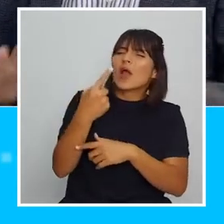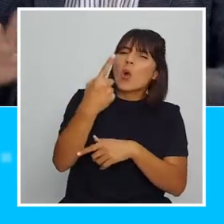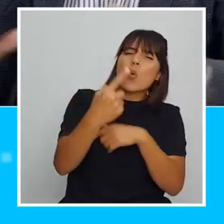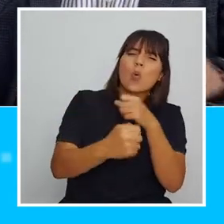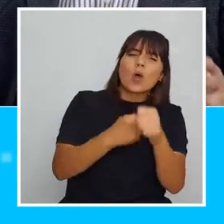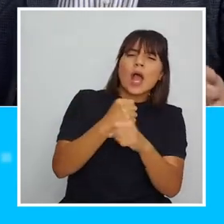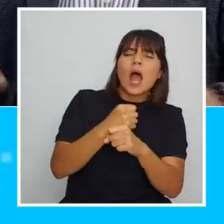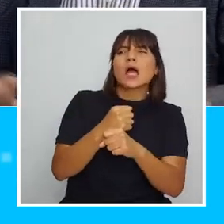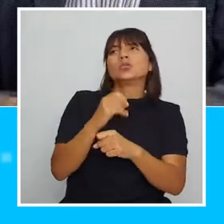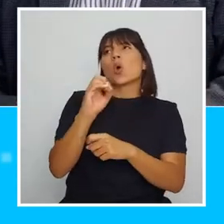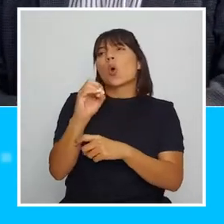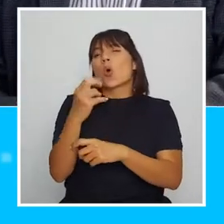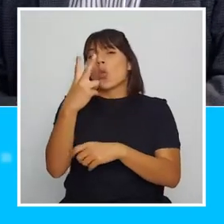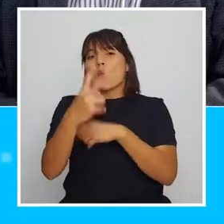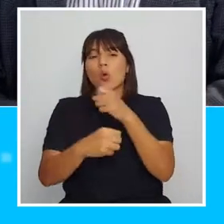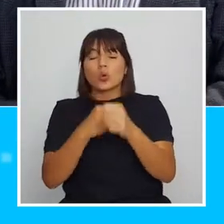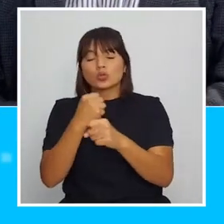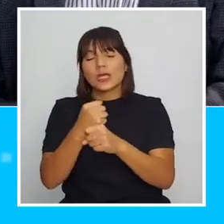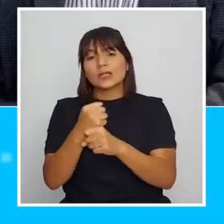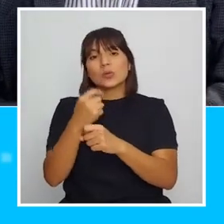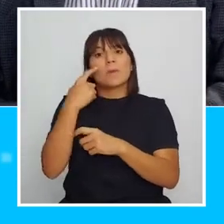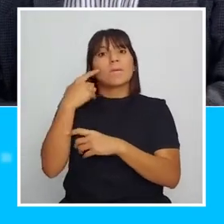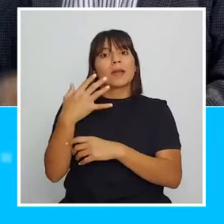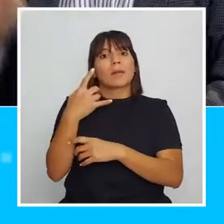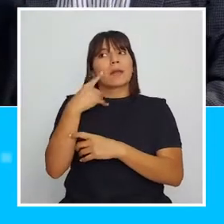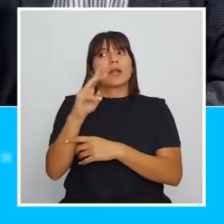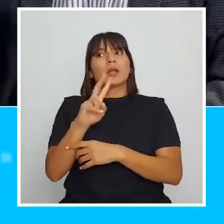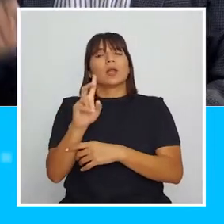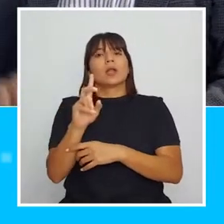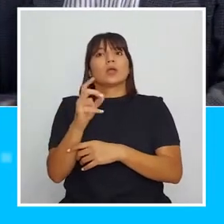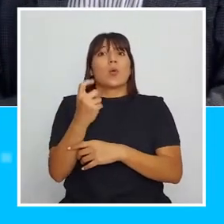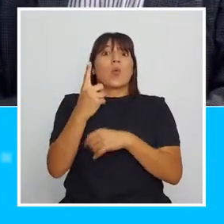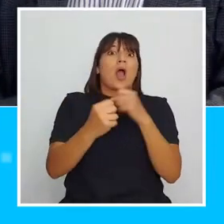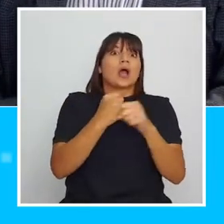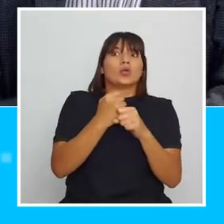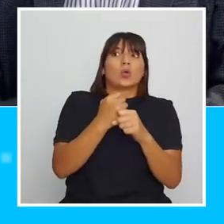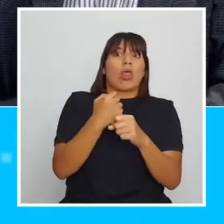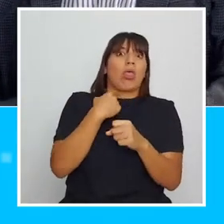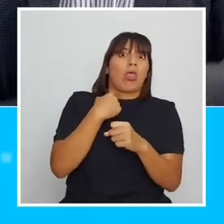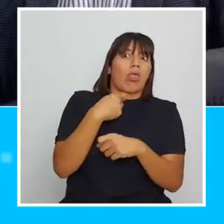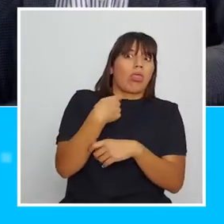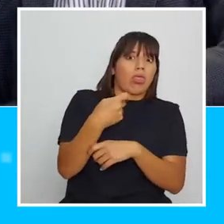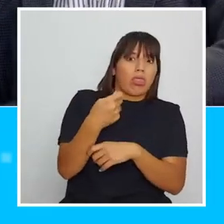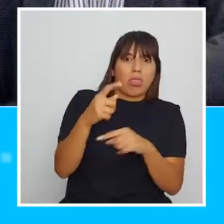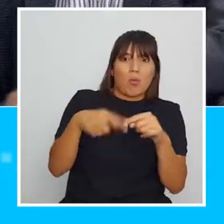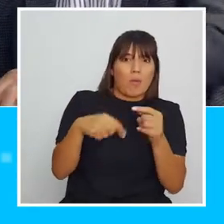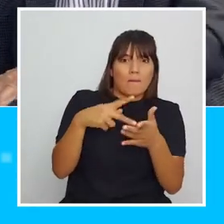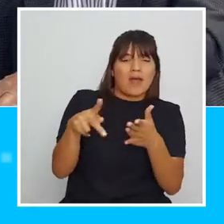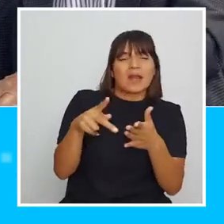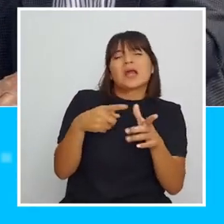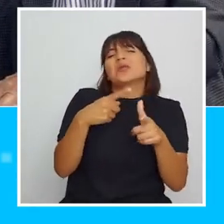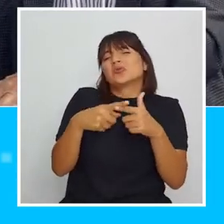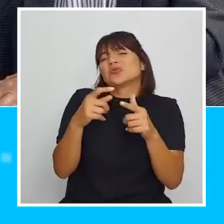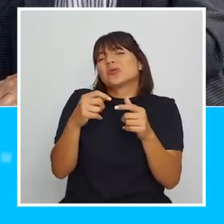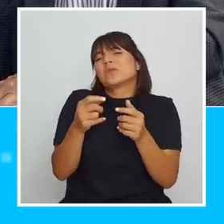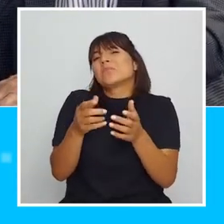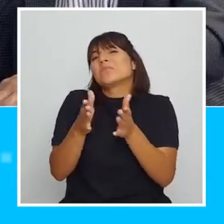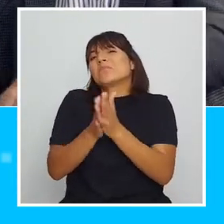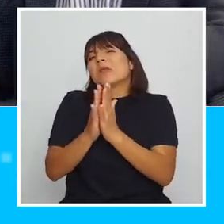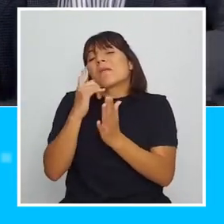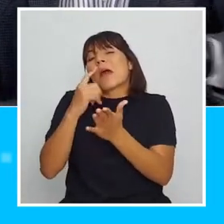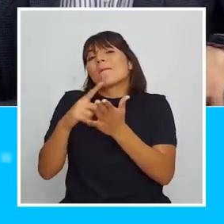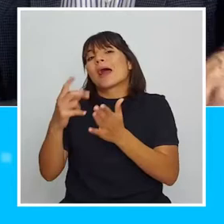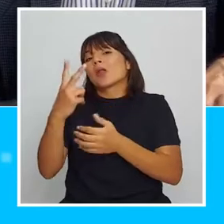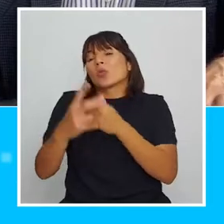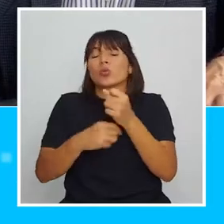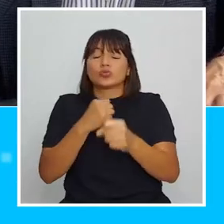apretado, porque puede ser que los números se salgan de control. Pero además, entonces voy a gastar un poquito menos durante el año y